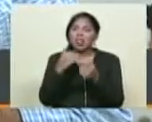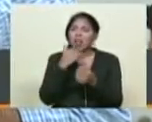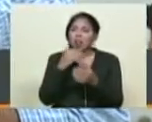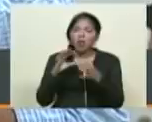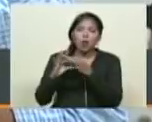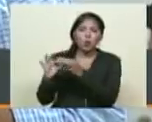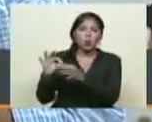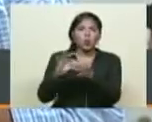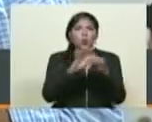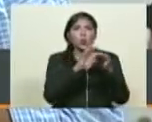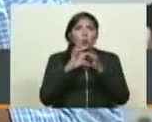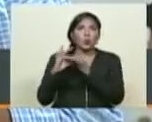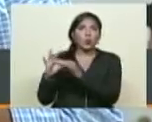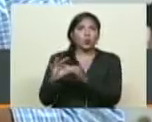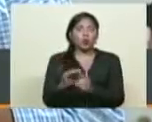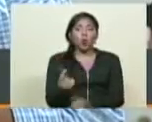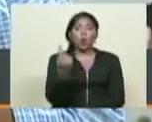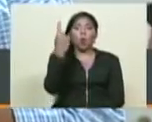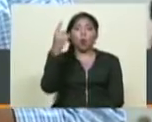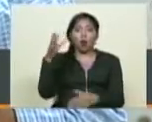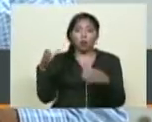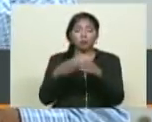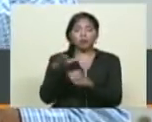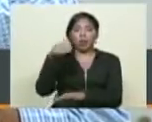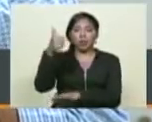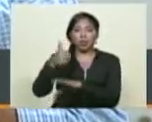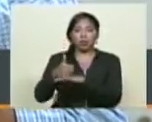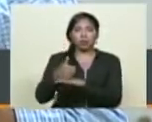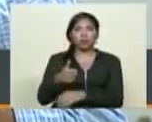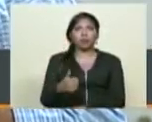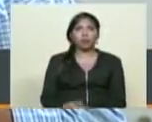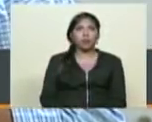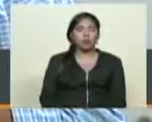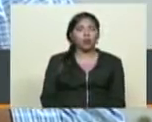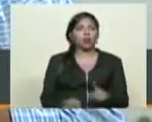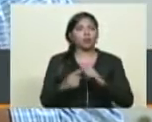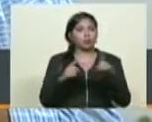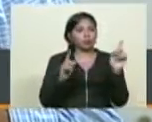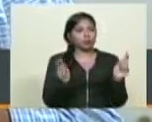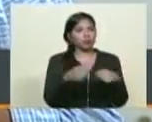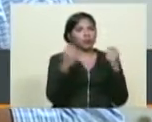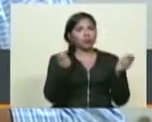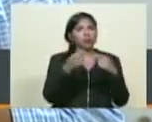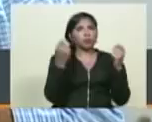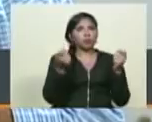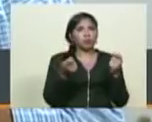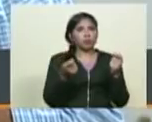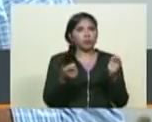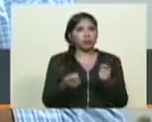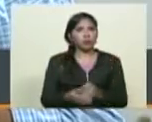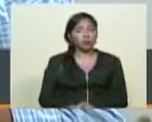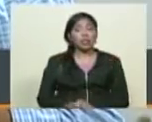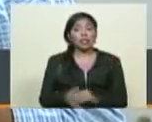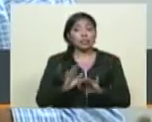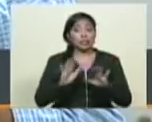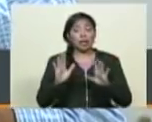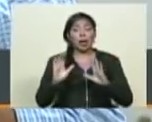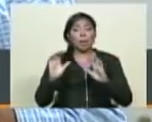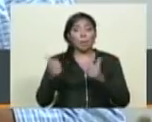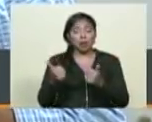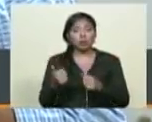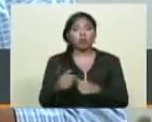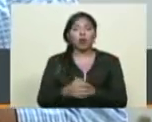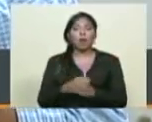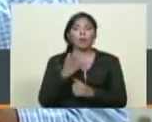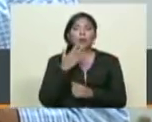sola candidatura? Lo otro tiene que ver con la campaña publicitaria adelantada por parte de los candidatos de la oposición. Hemos escuchado en emisoras